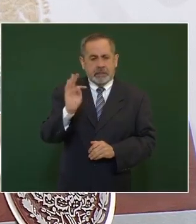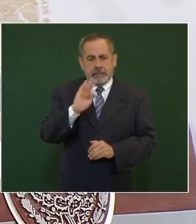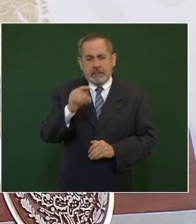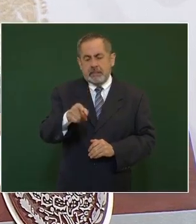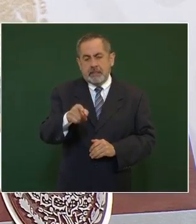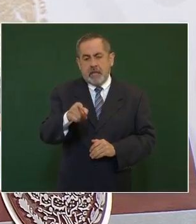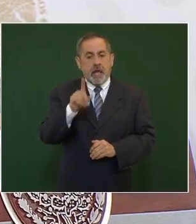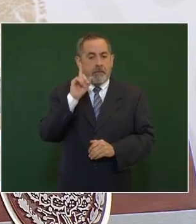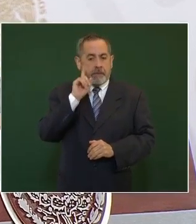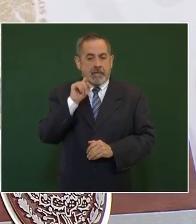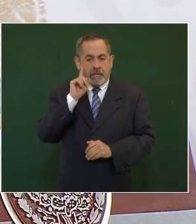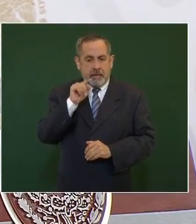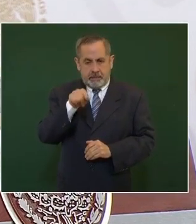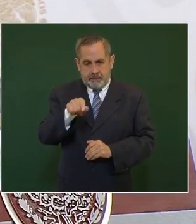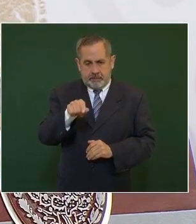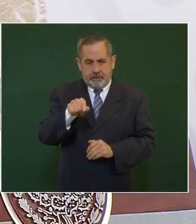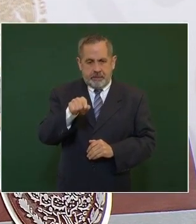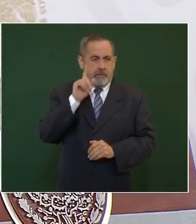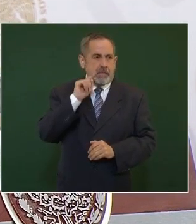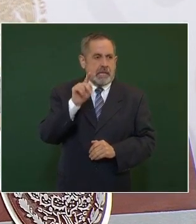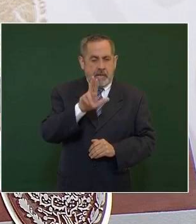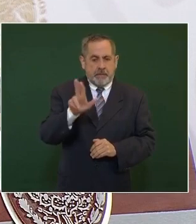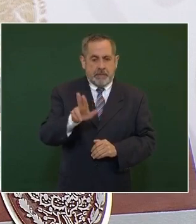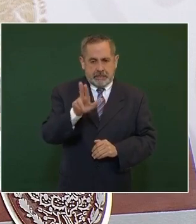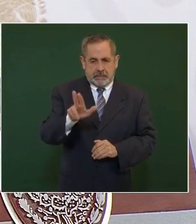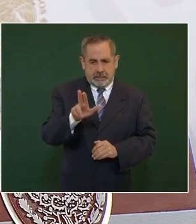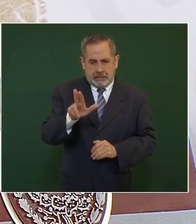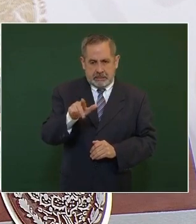Posiblemente mañana, martes.